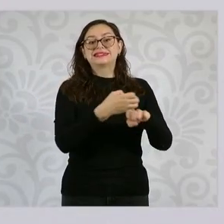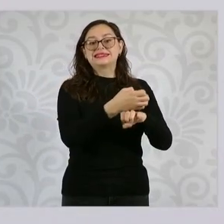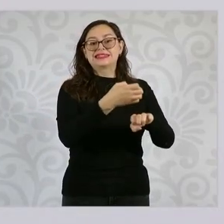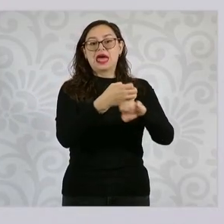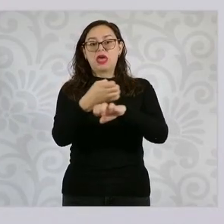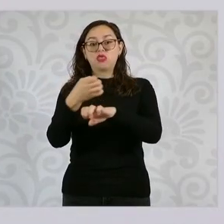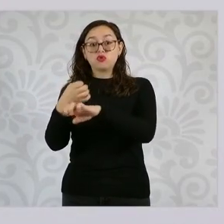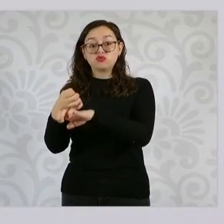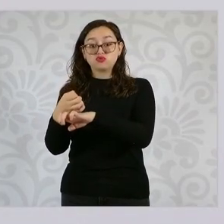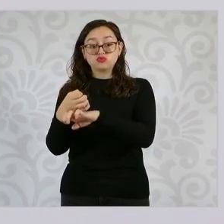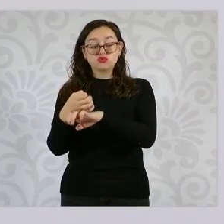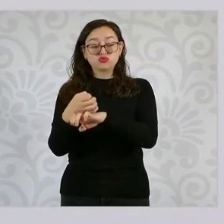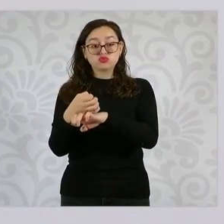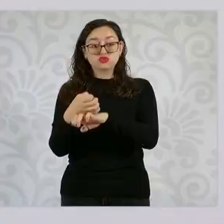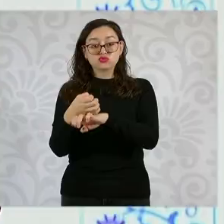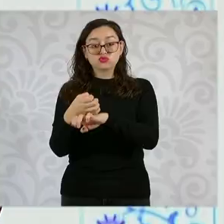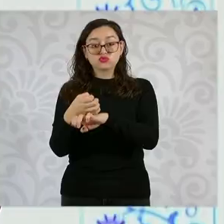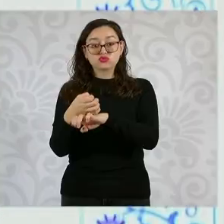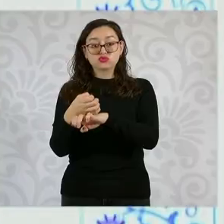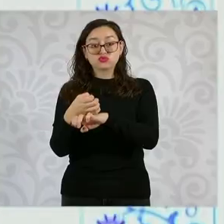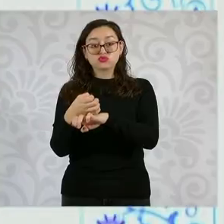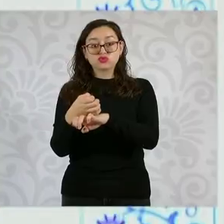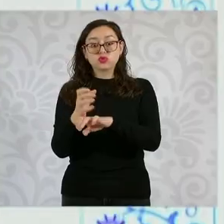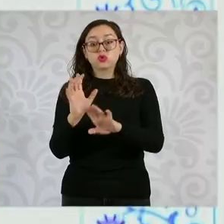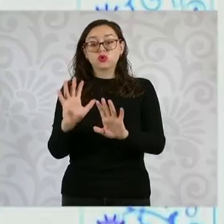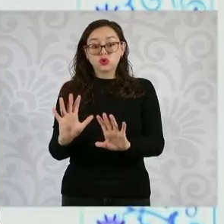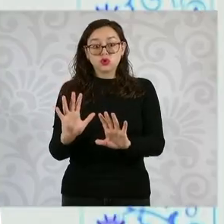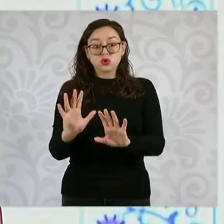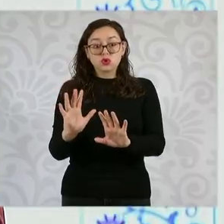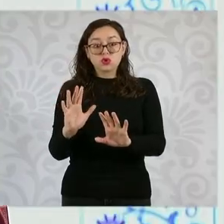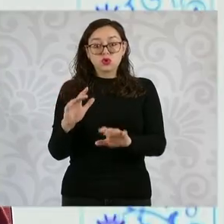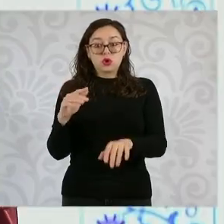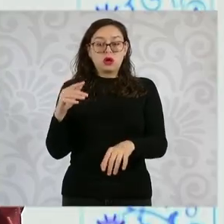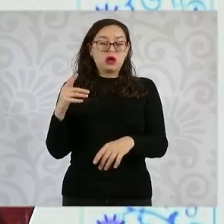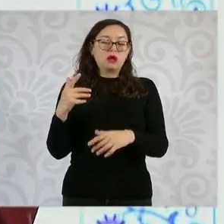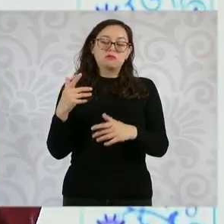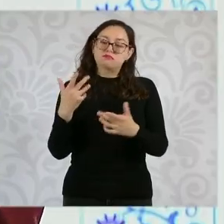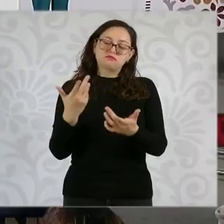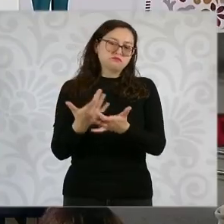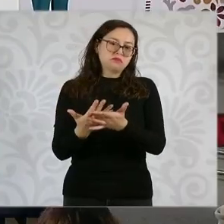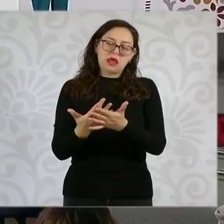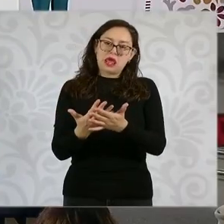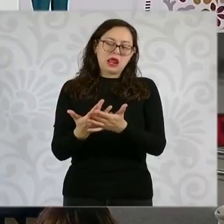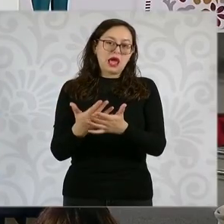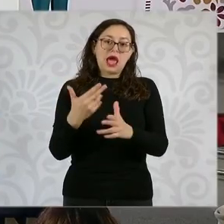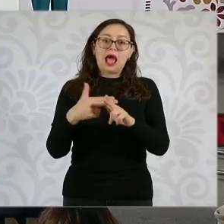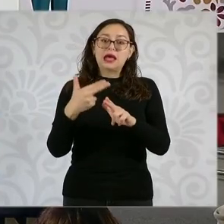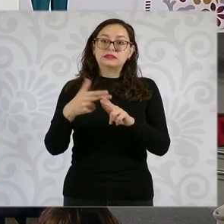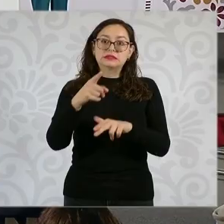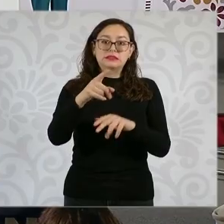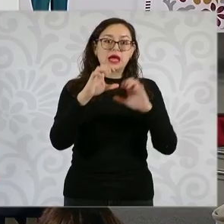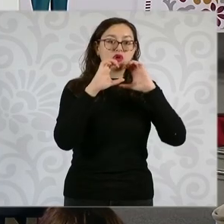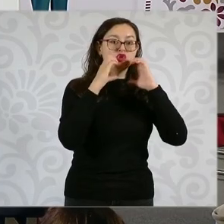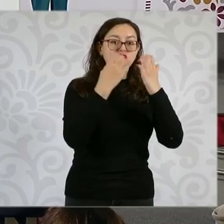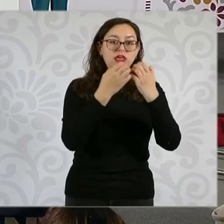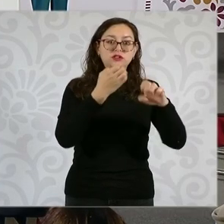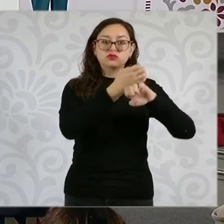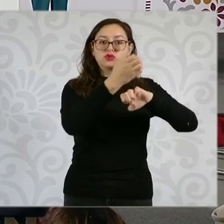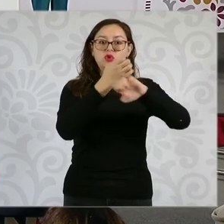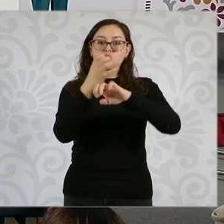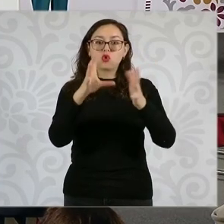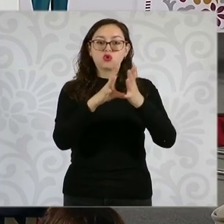estatales cuando las legislaturas estatales hayan armonizado sus constituciones,